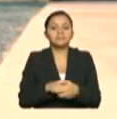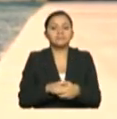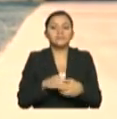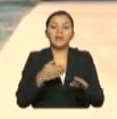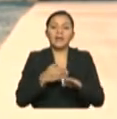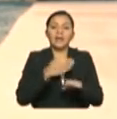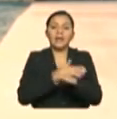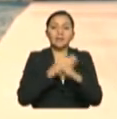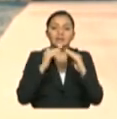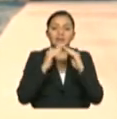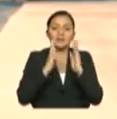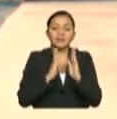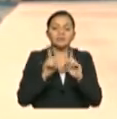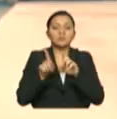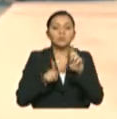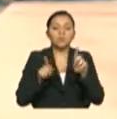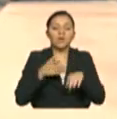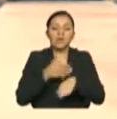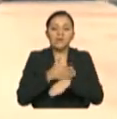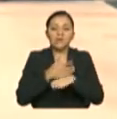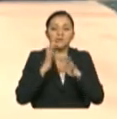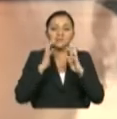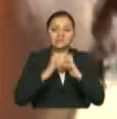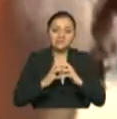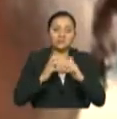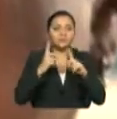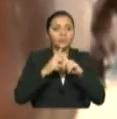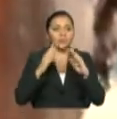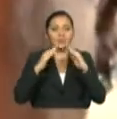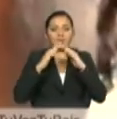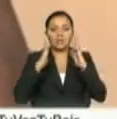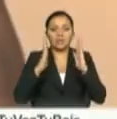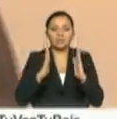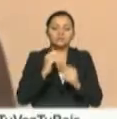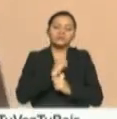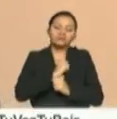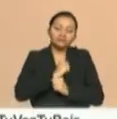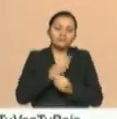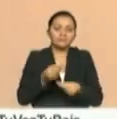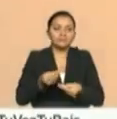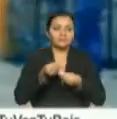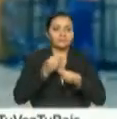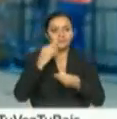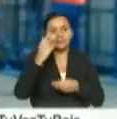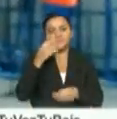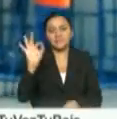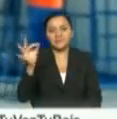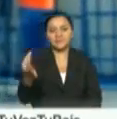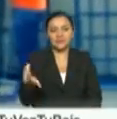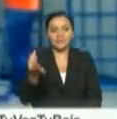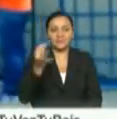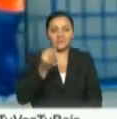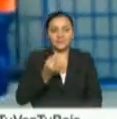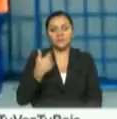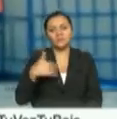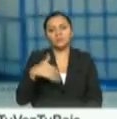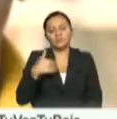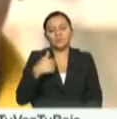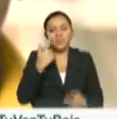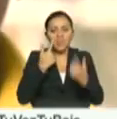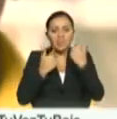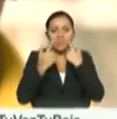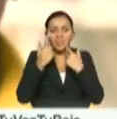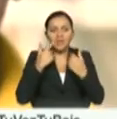casa anterior era de cañita, pero ya esta casa es hecha con amor. El día que me entregaron esta casa me hacían falta